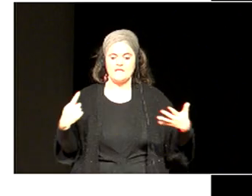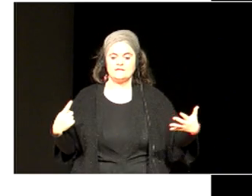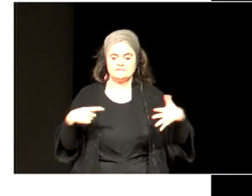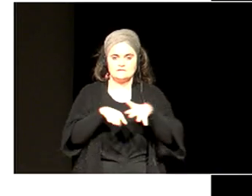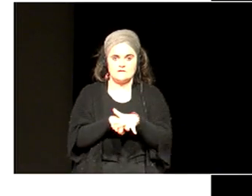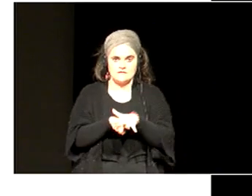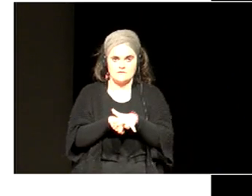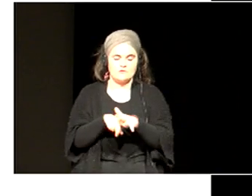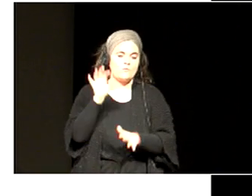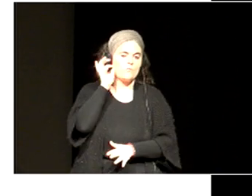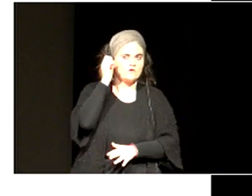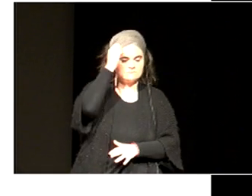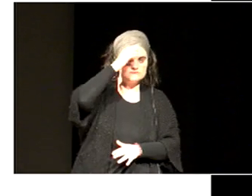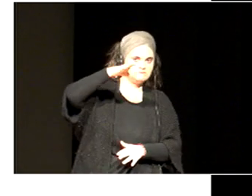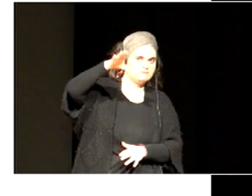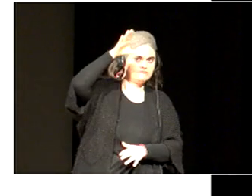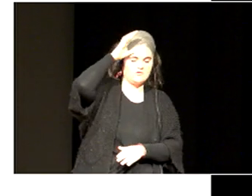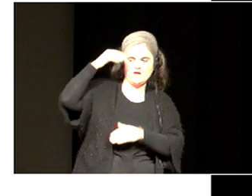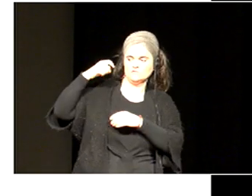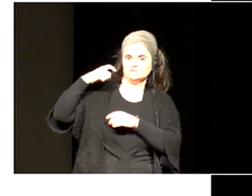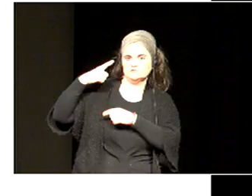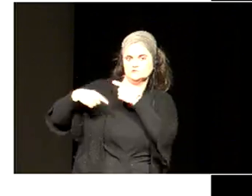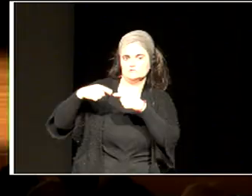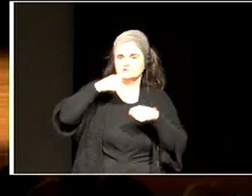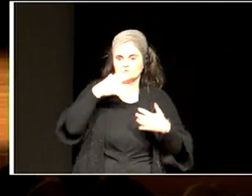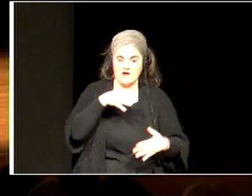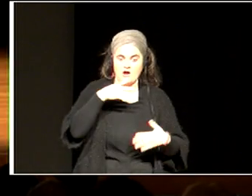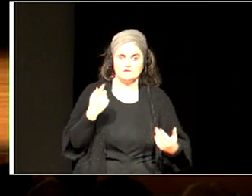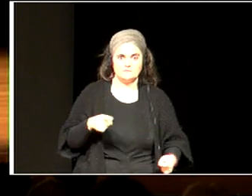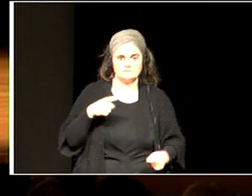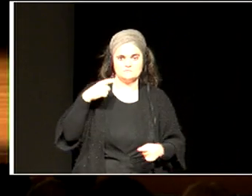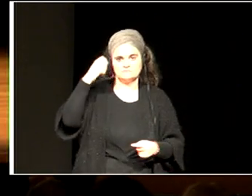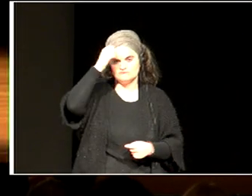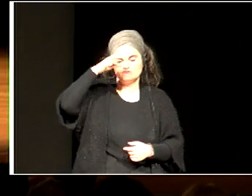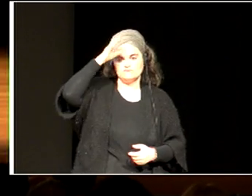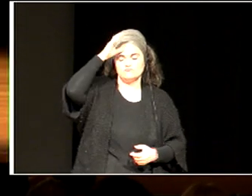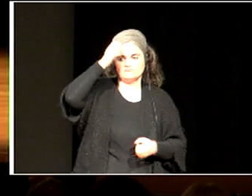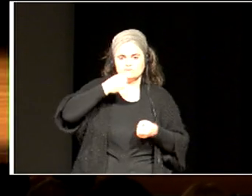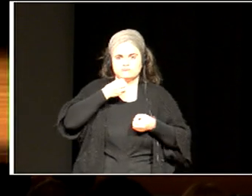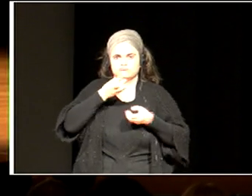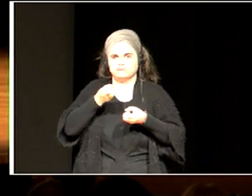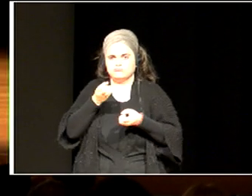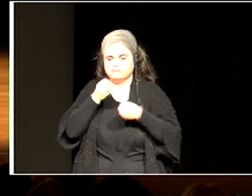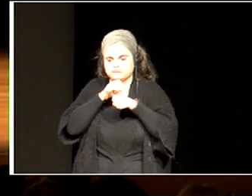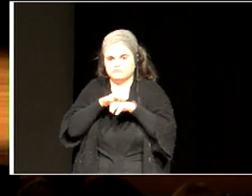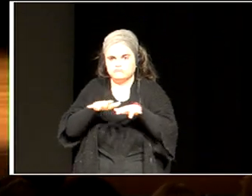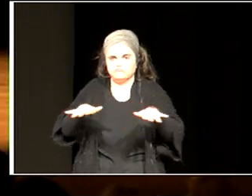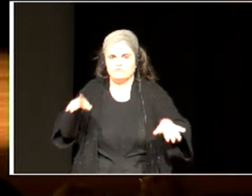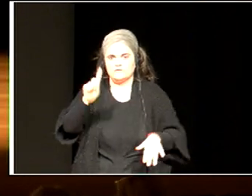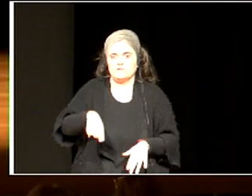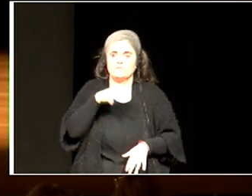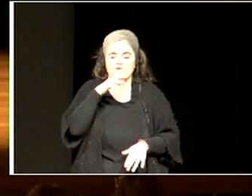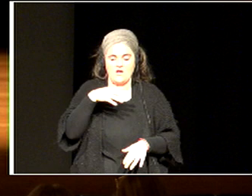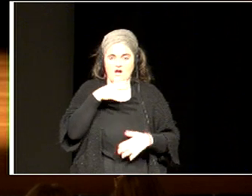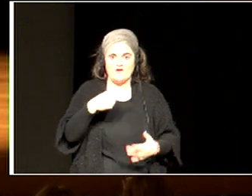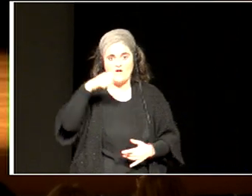las mujeres y su contribución a lo largo de la historia y actualmente es decir esas carencias que tenemos todavía en nuestra cultura por tener